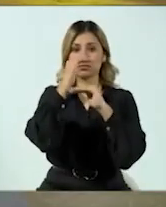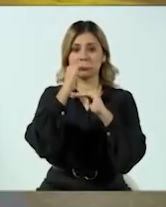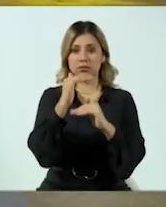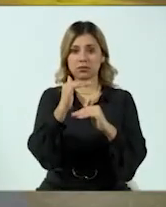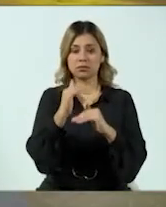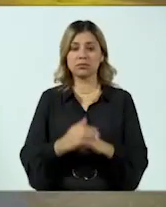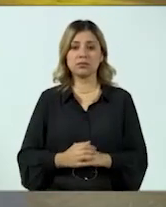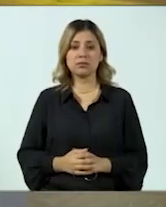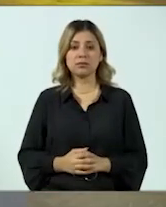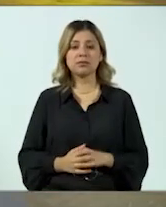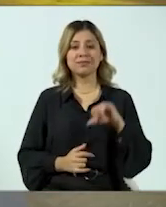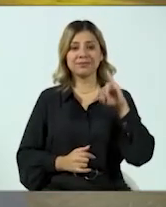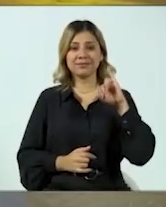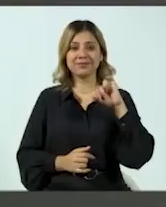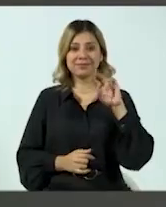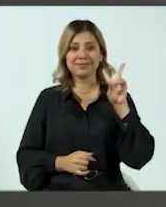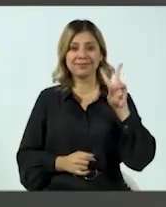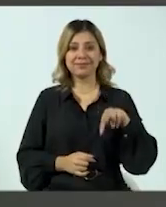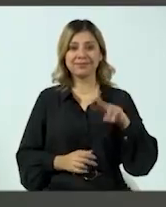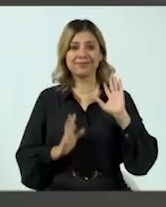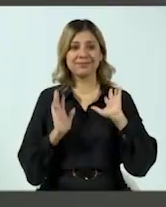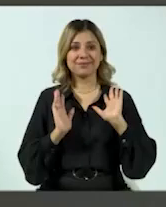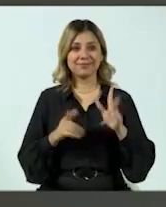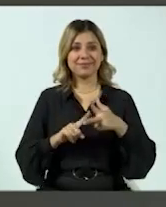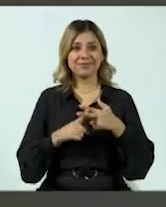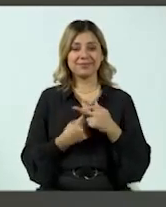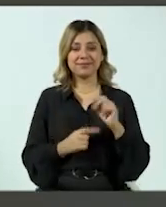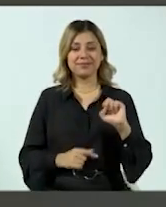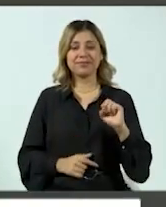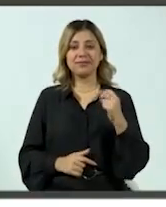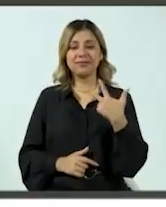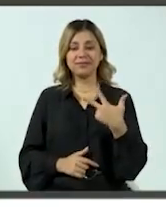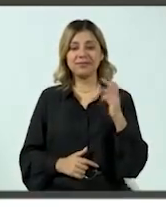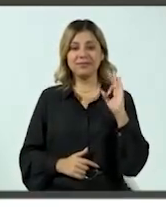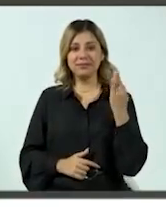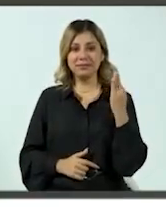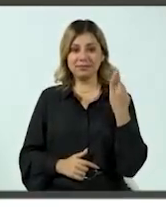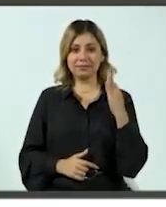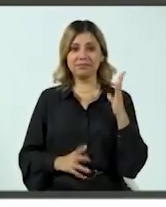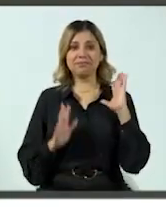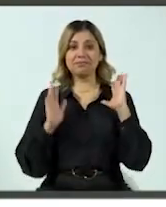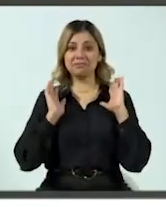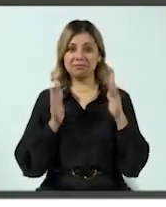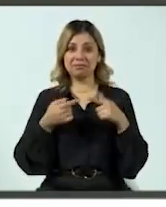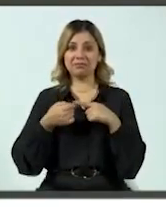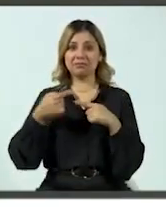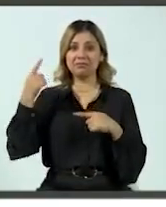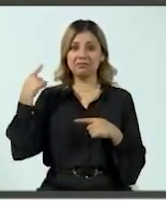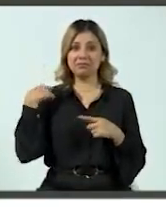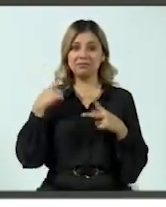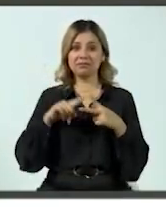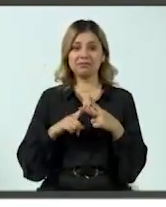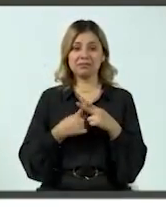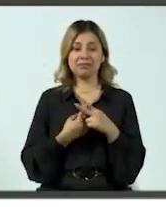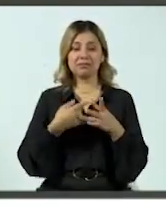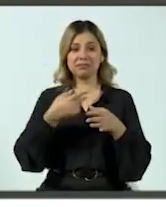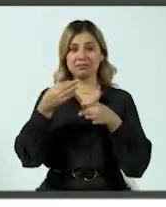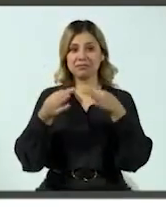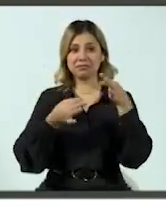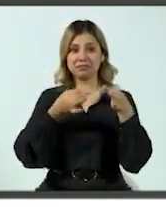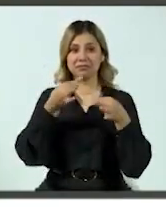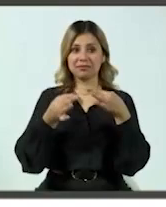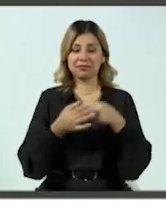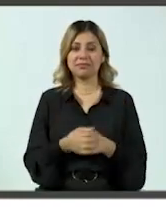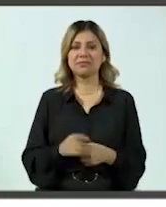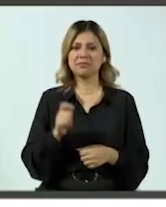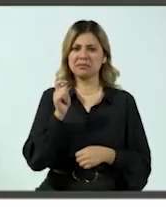límite así es pues ya arrancamos arrancamos el 28 de febrero justamente con eh esta convocatoria que